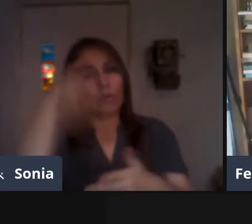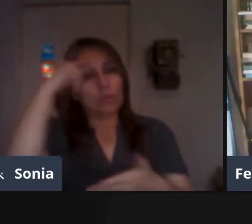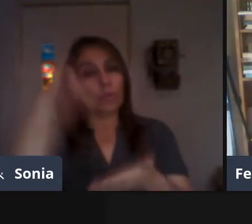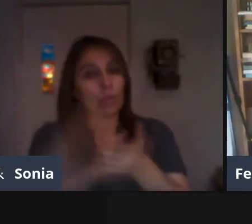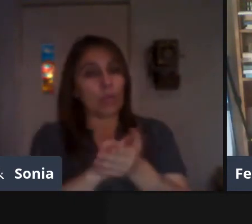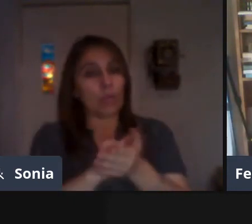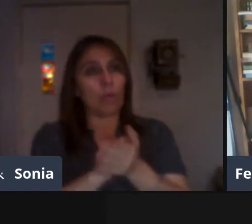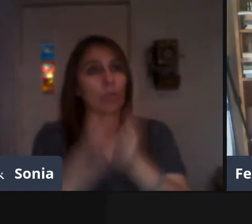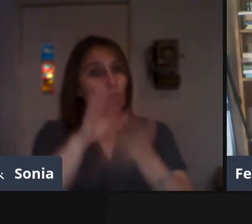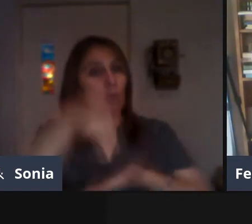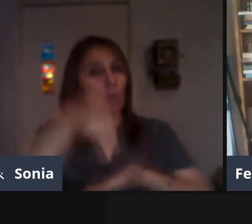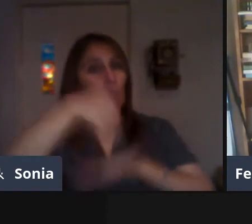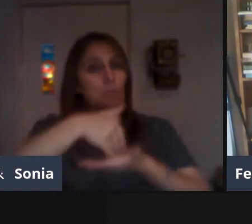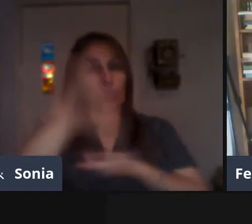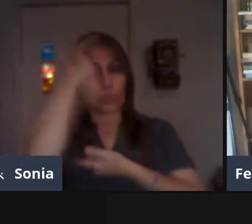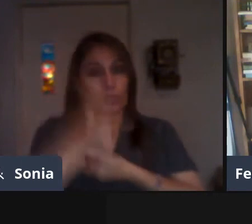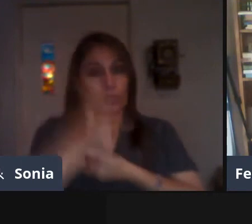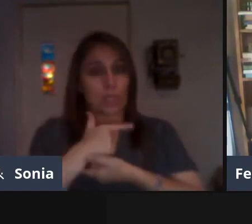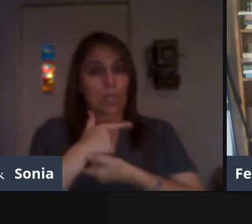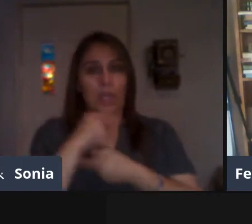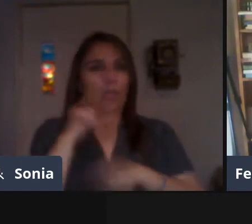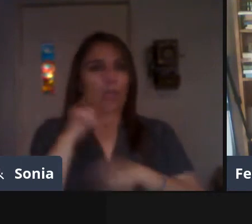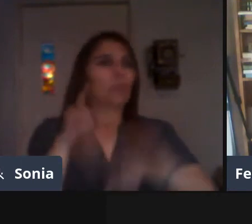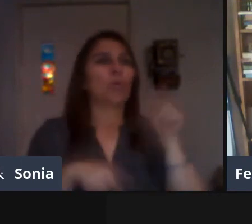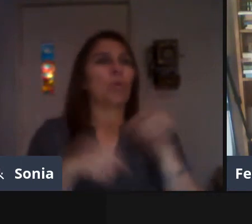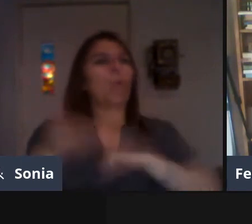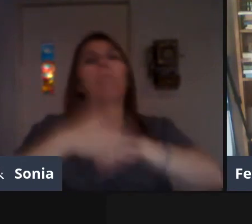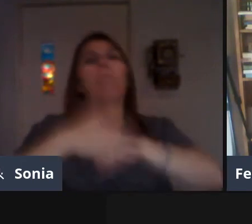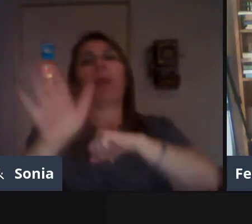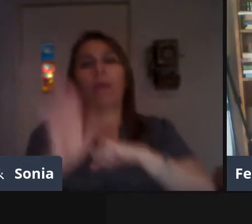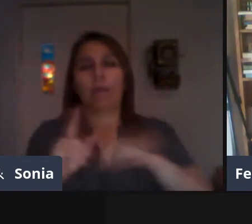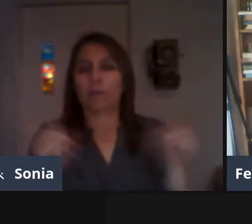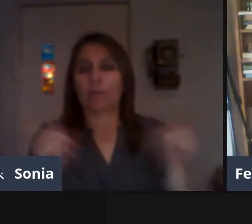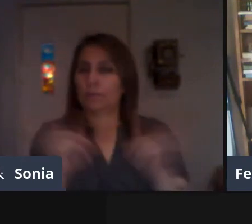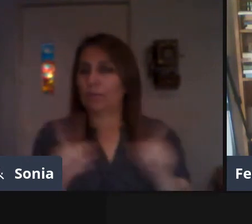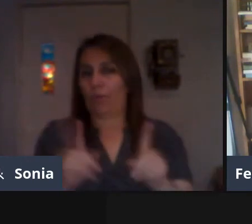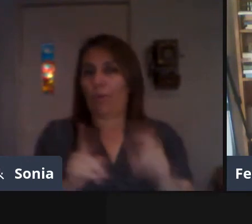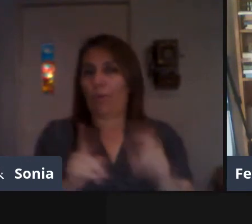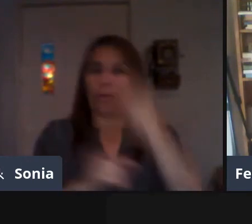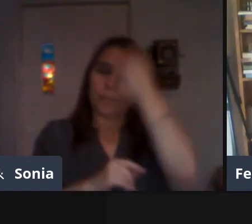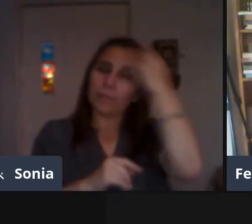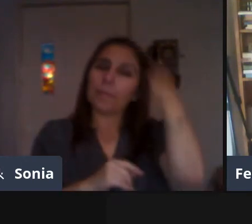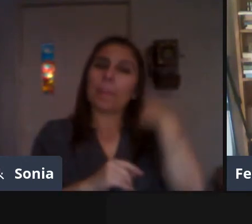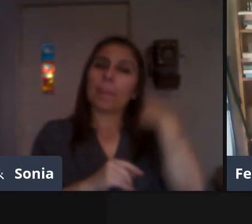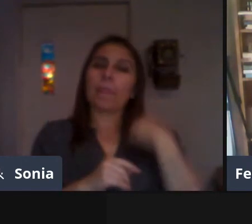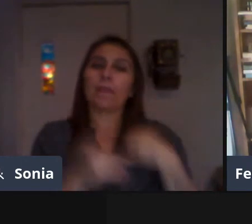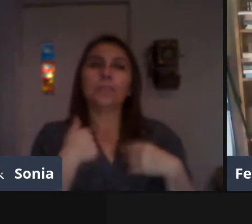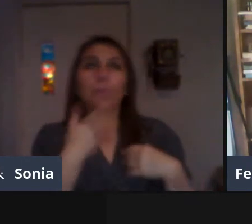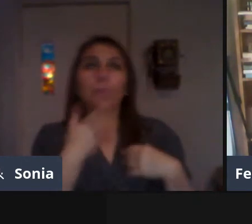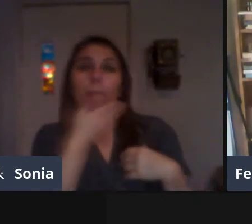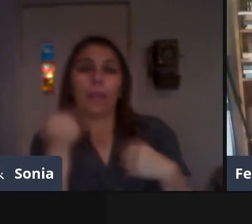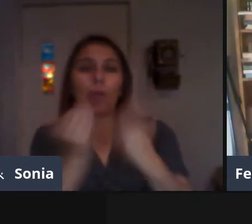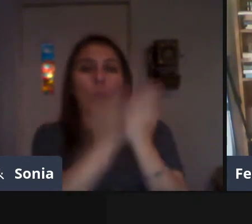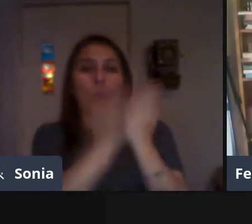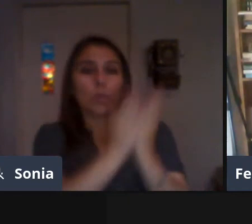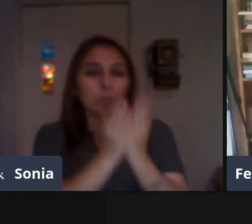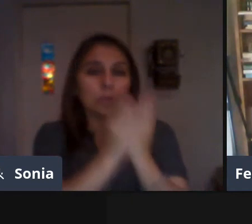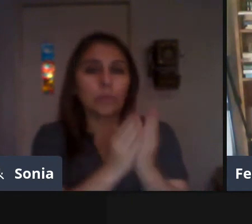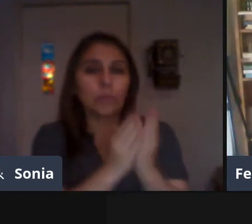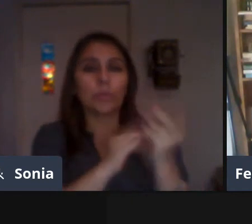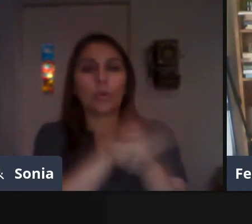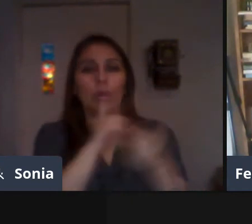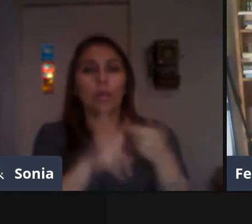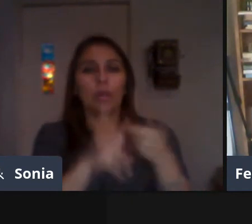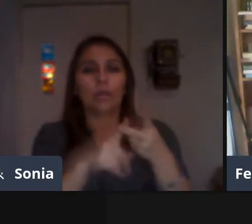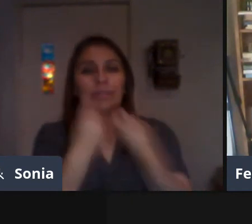no se puede decir así nomás tal estudio expone algunas jornadas que se hacen